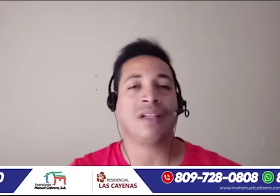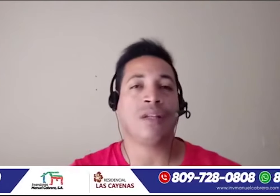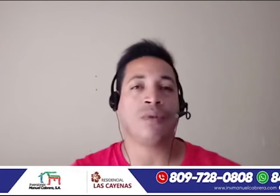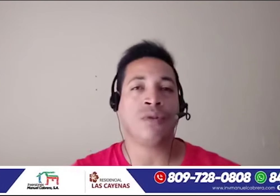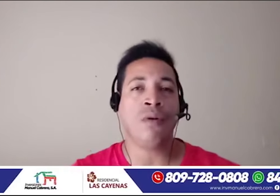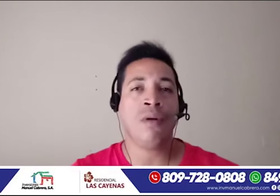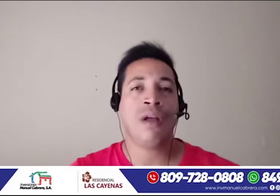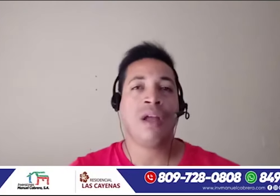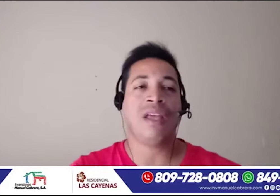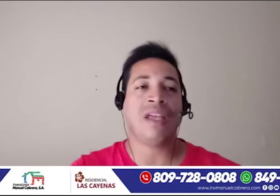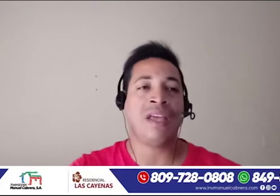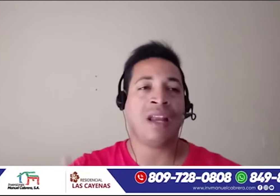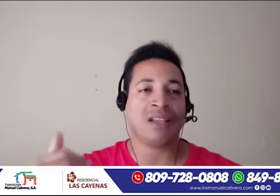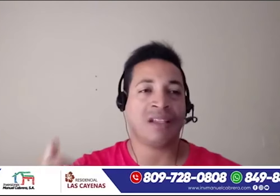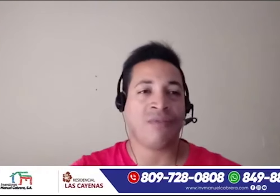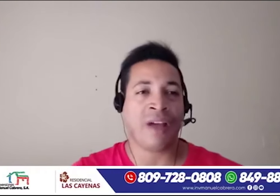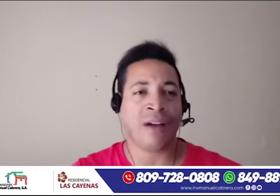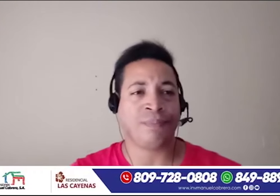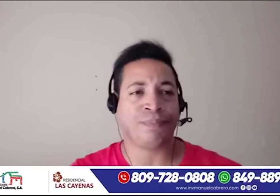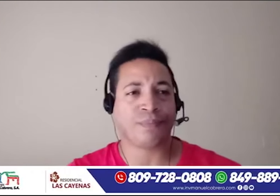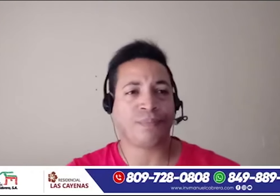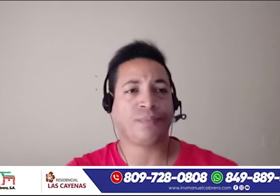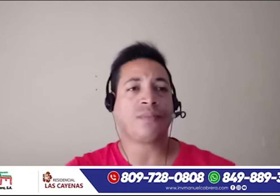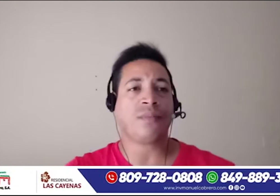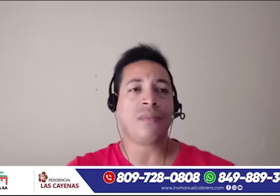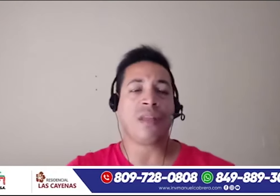esta situación y